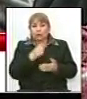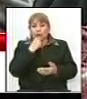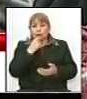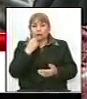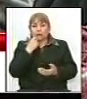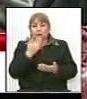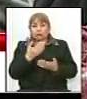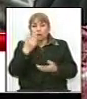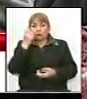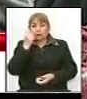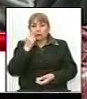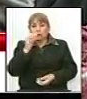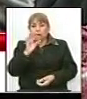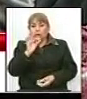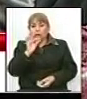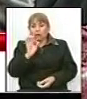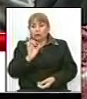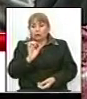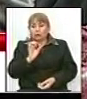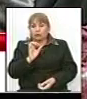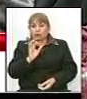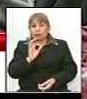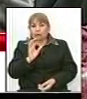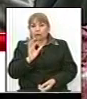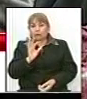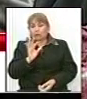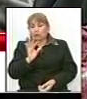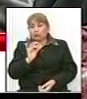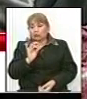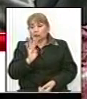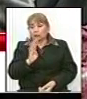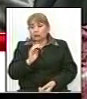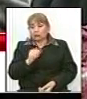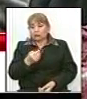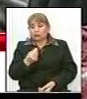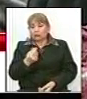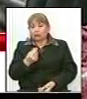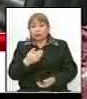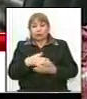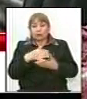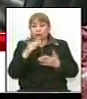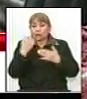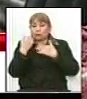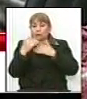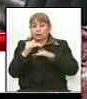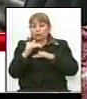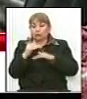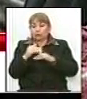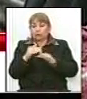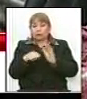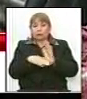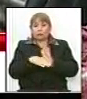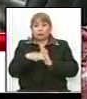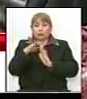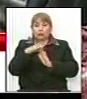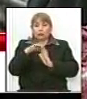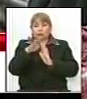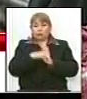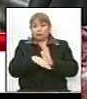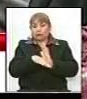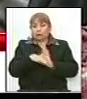promedio de jubilación de 984 soles, ¿no? Con un monto, o sea, no hay un monto límite superior, pero inferiores